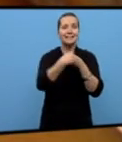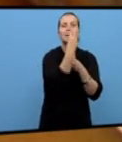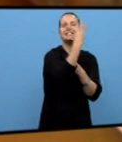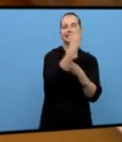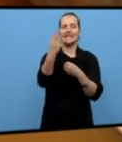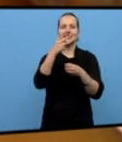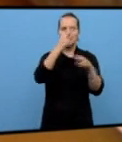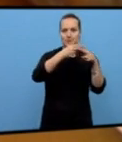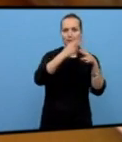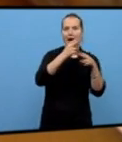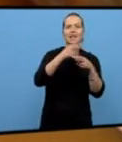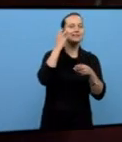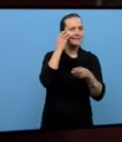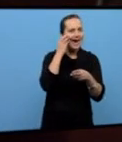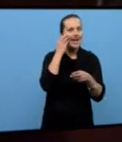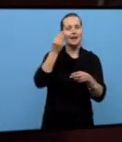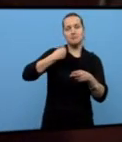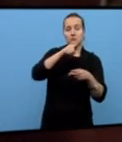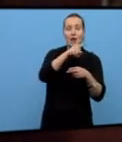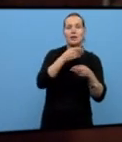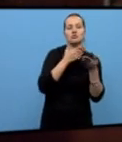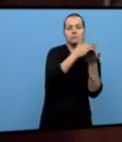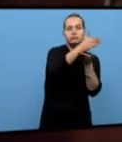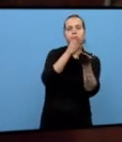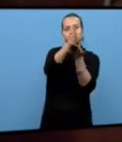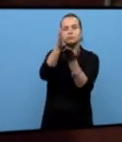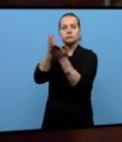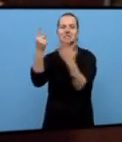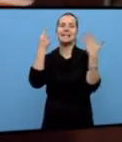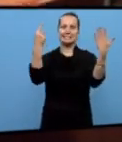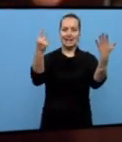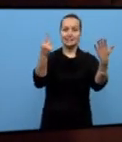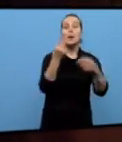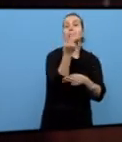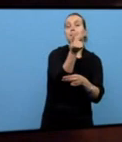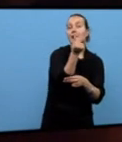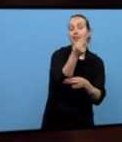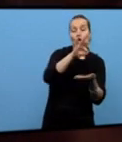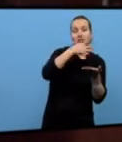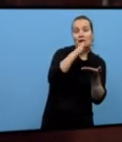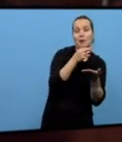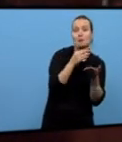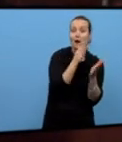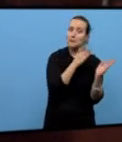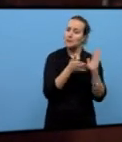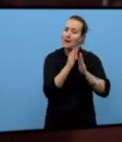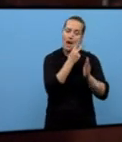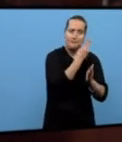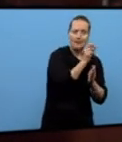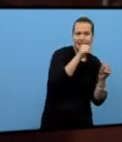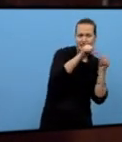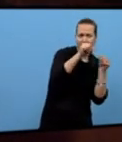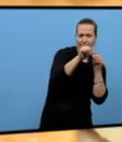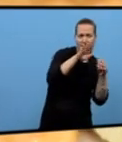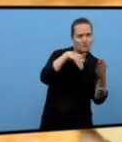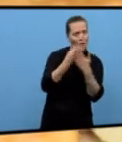33 establecementos da localidade que se repartirán en 6 rutas. O prezo por cada un dos platos oscilará entre os 20